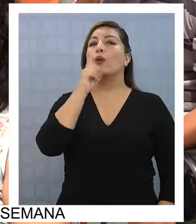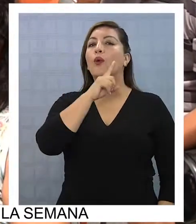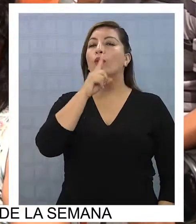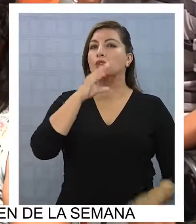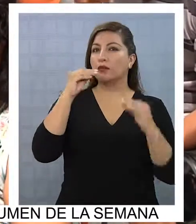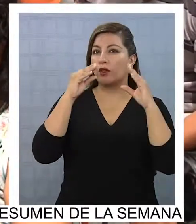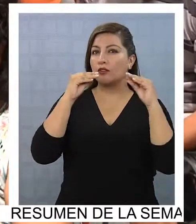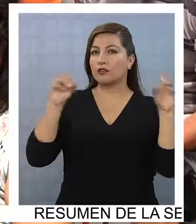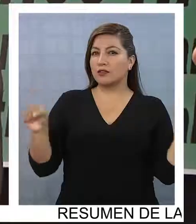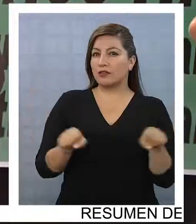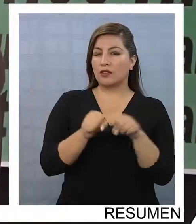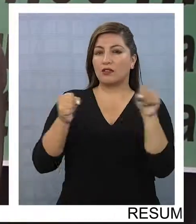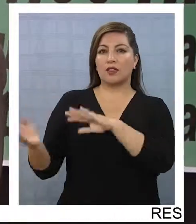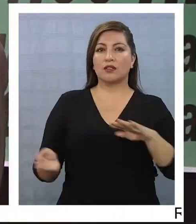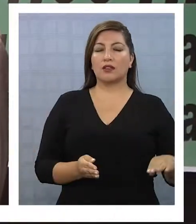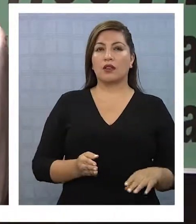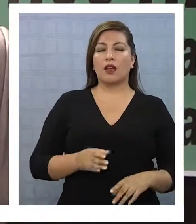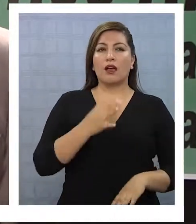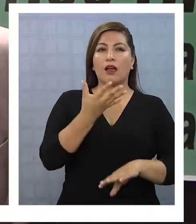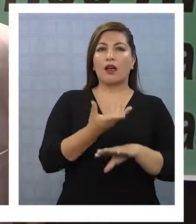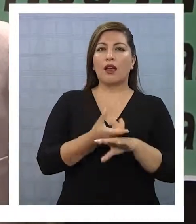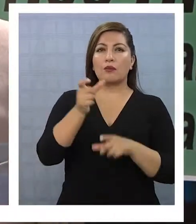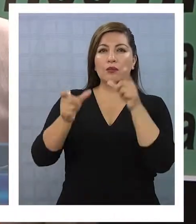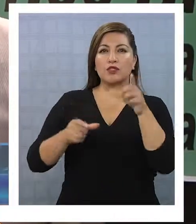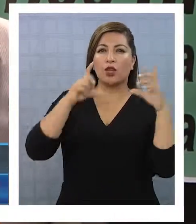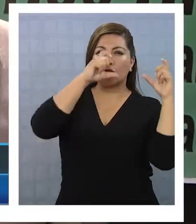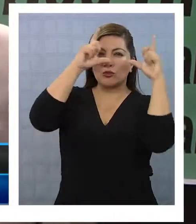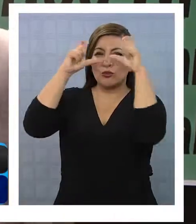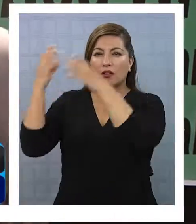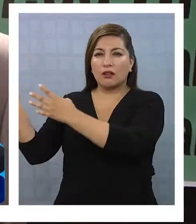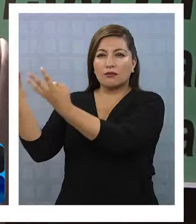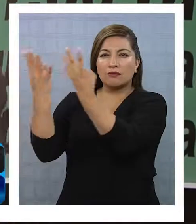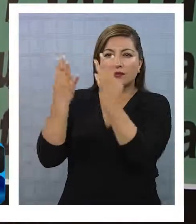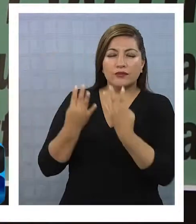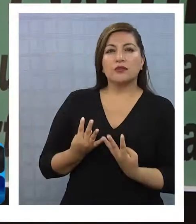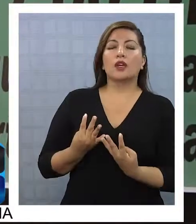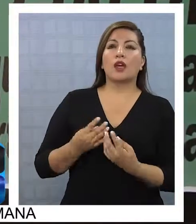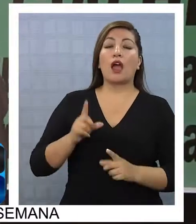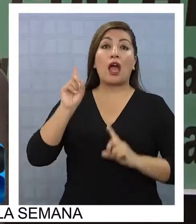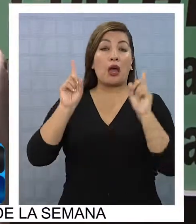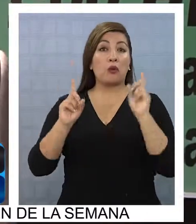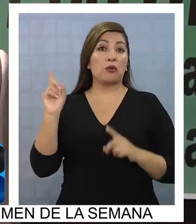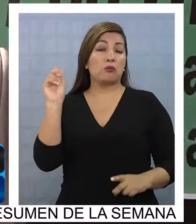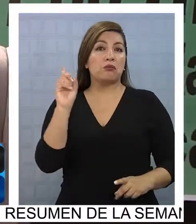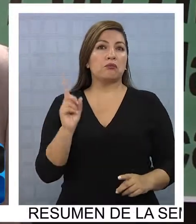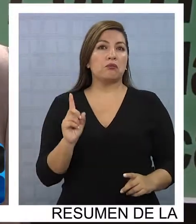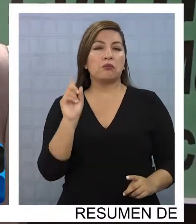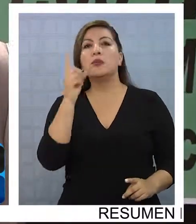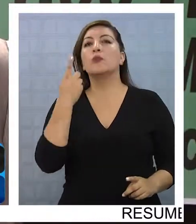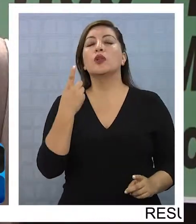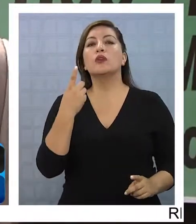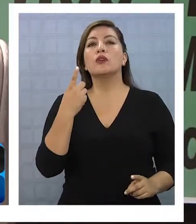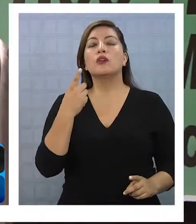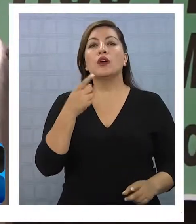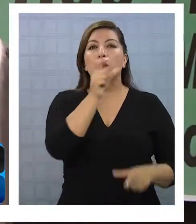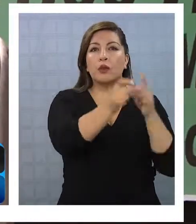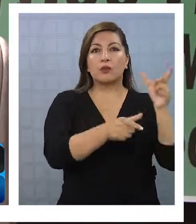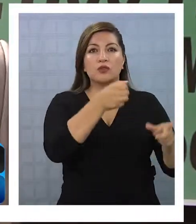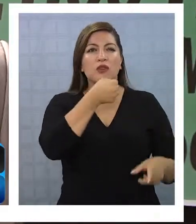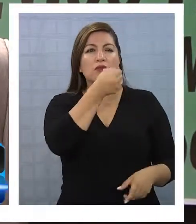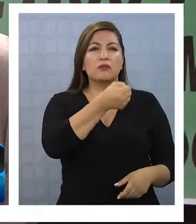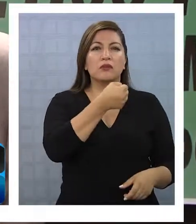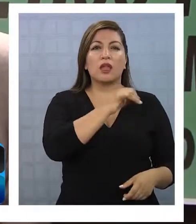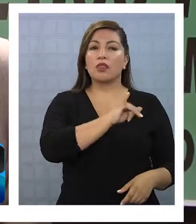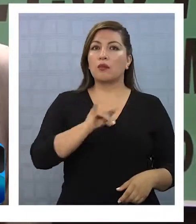festival. Que llega mucho turista, mucha gente que va primero por los artistas y después se va enganchando